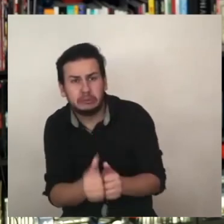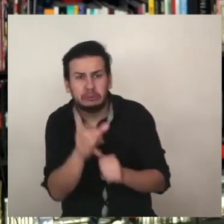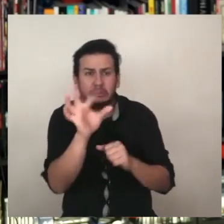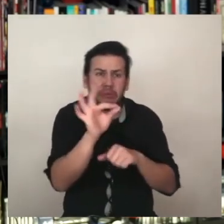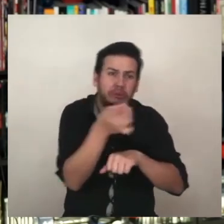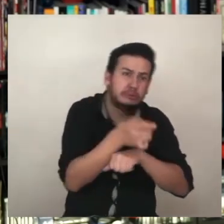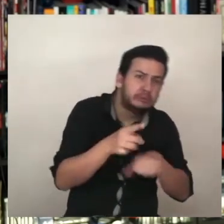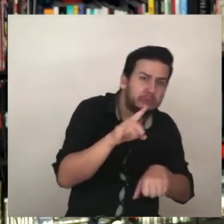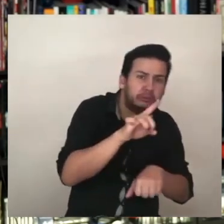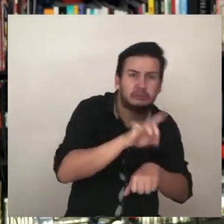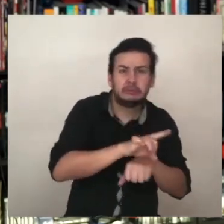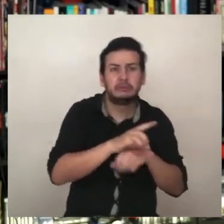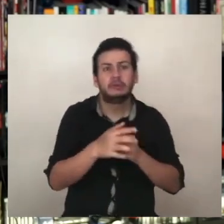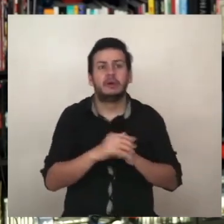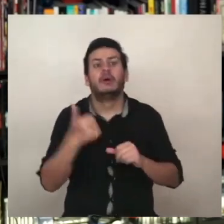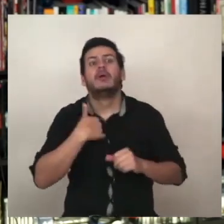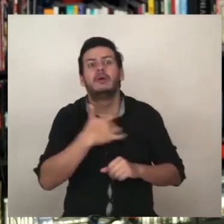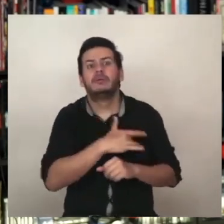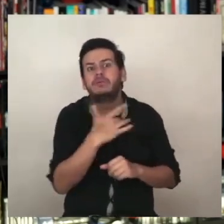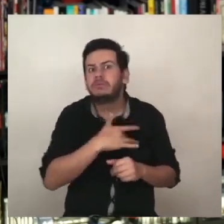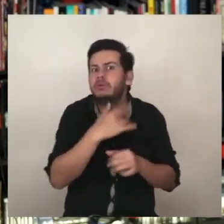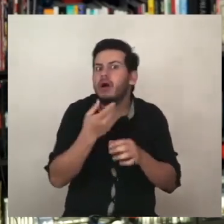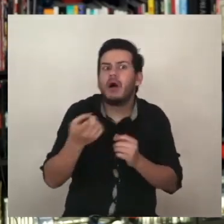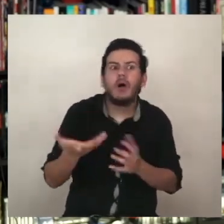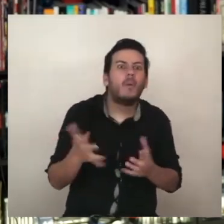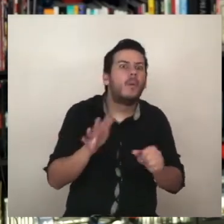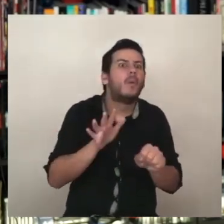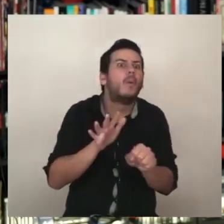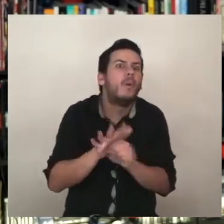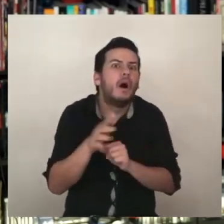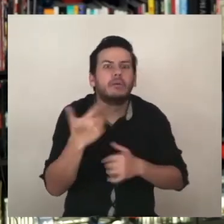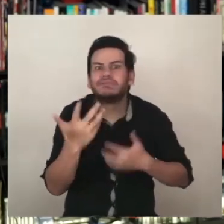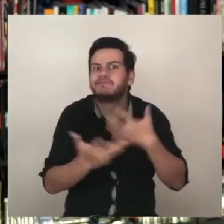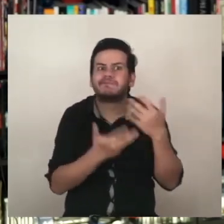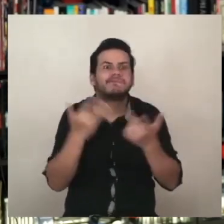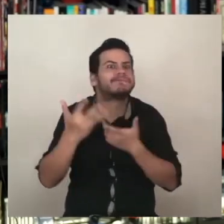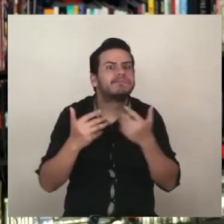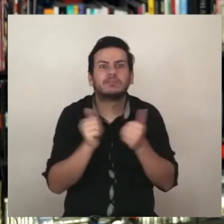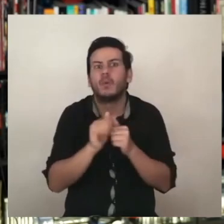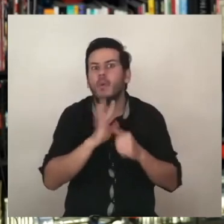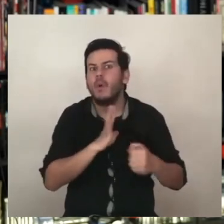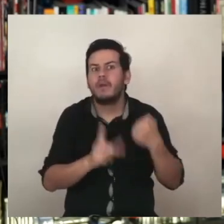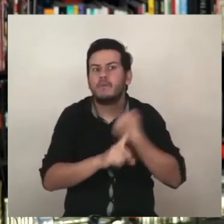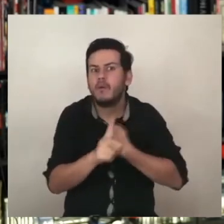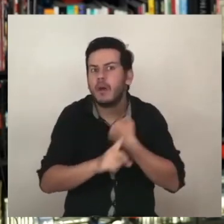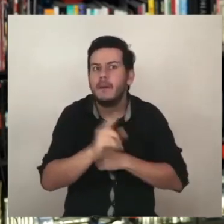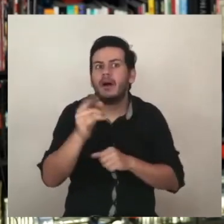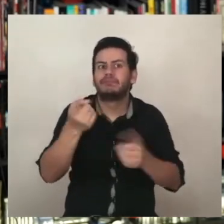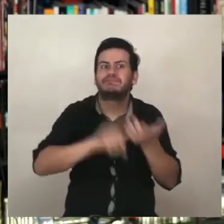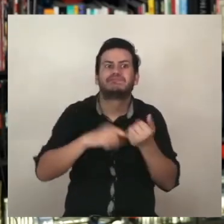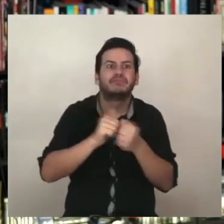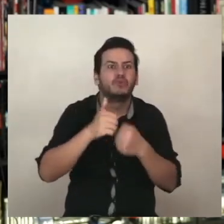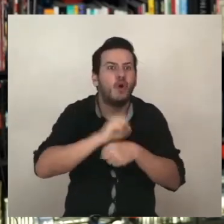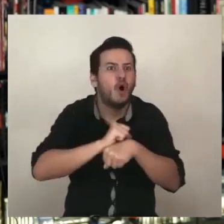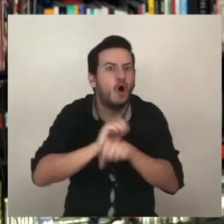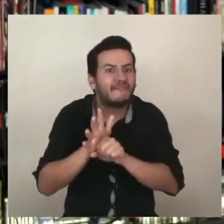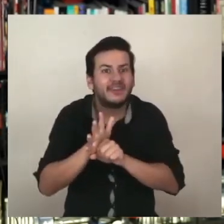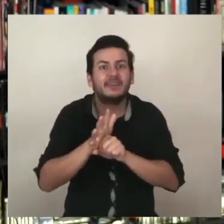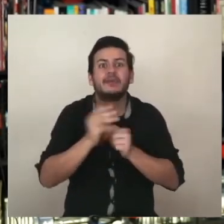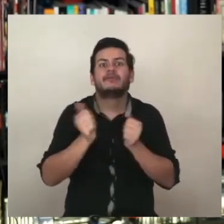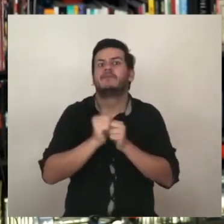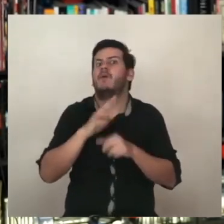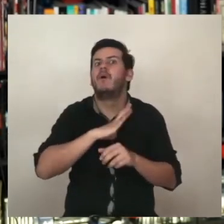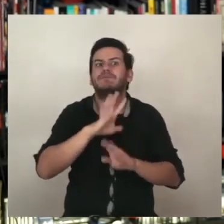algo que ha salido a ver la luz del día, es que no solo estamos batallando la pandemia del COVID, sino que al parecer también estamos batallando